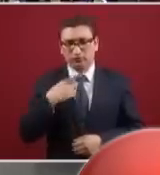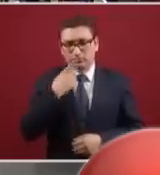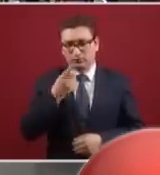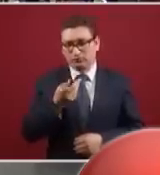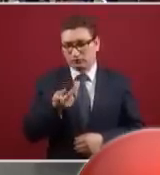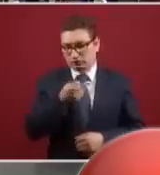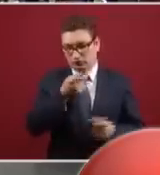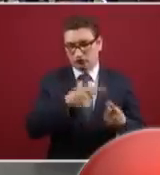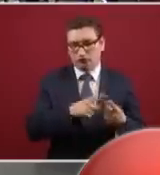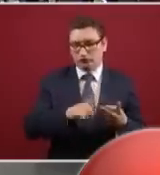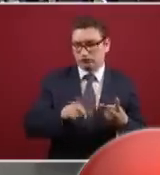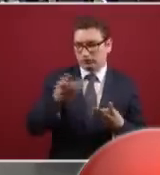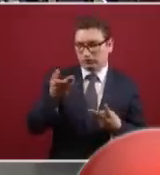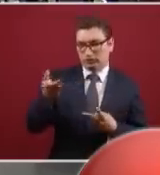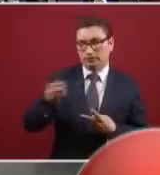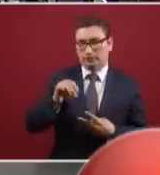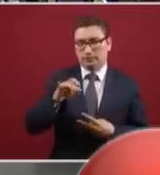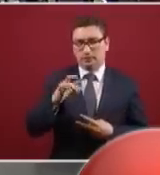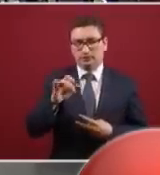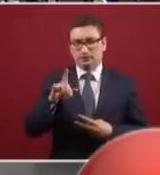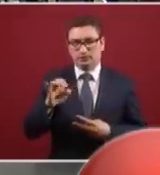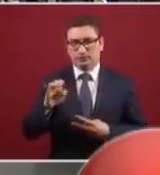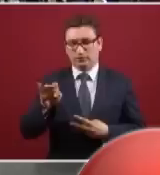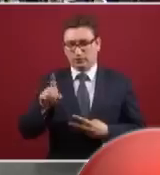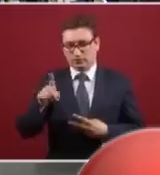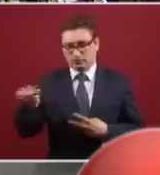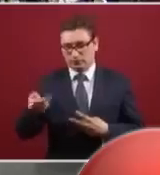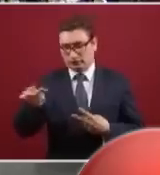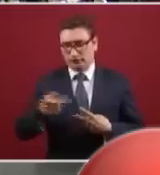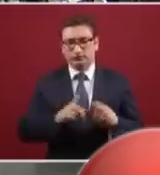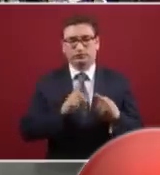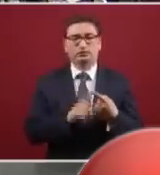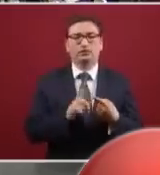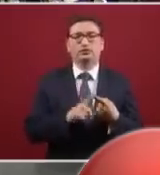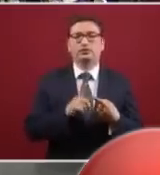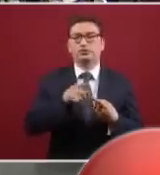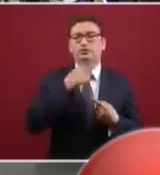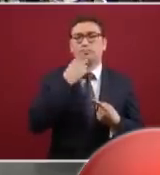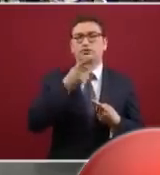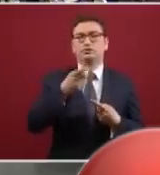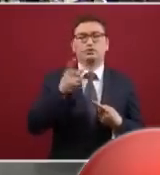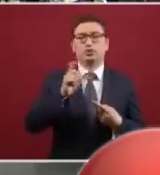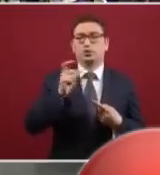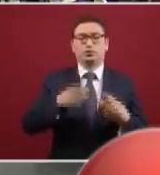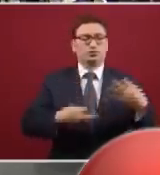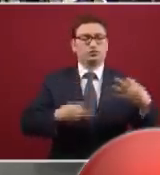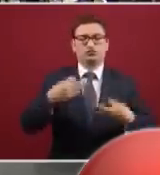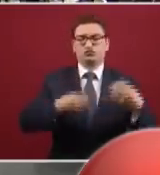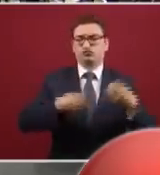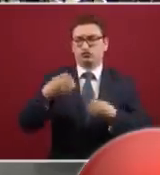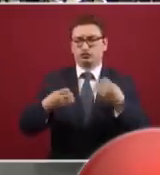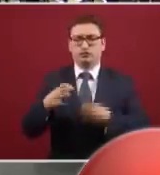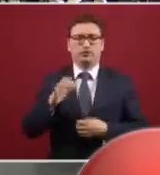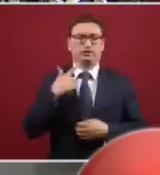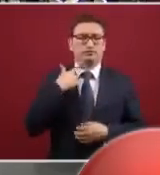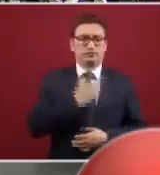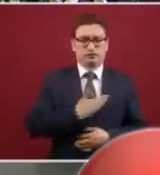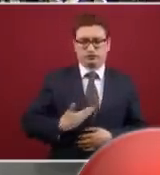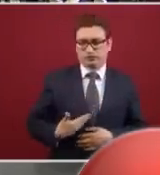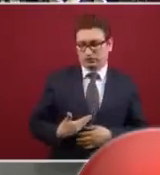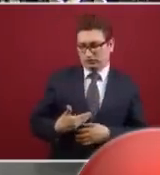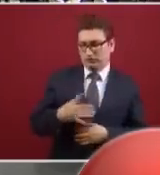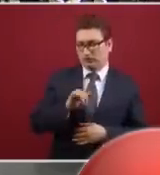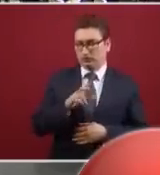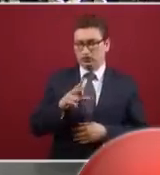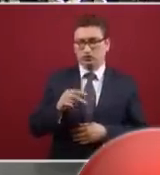canciller. Usted ha hablado de no empantanar al país con esto de los juicios a los expresidentes. Yo le pregunto si